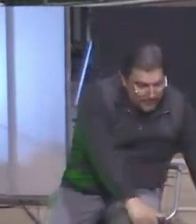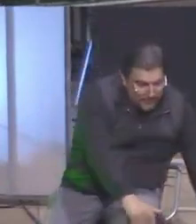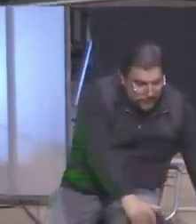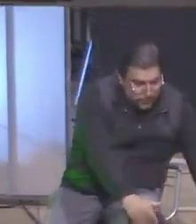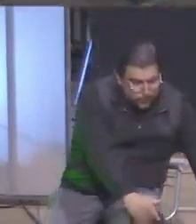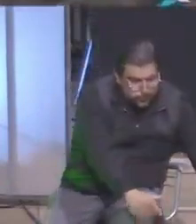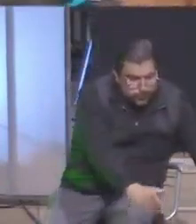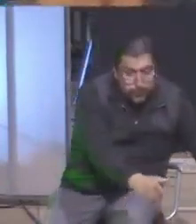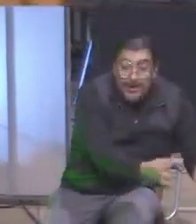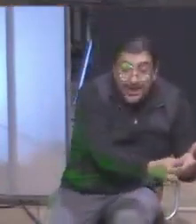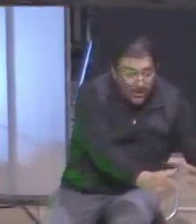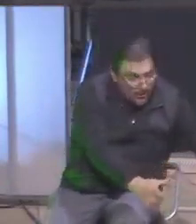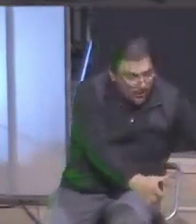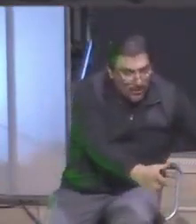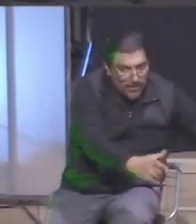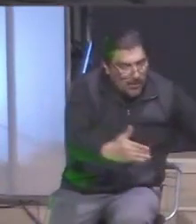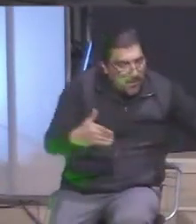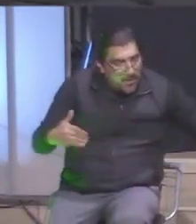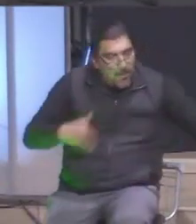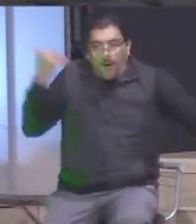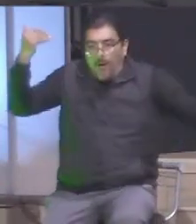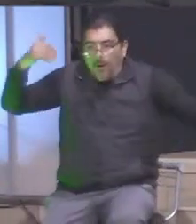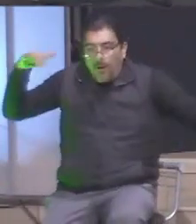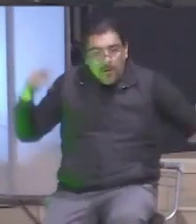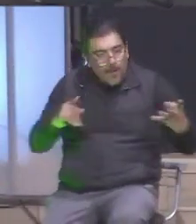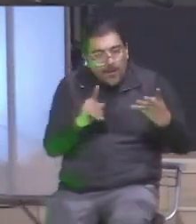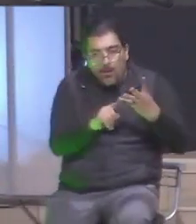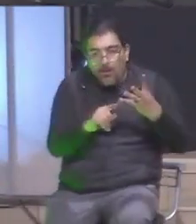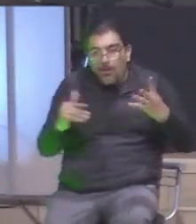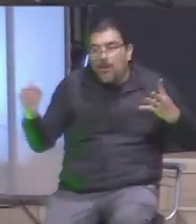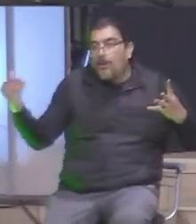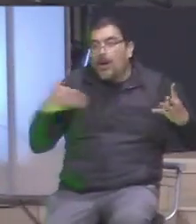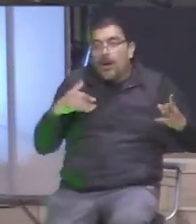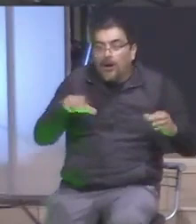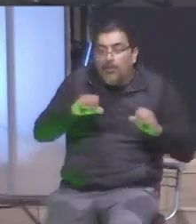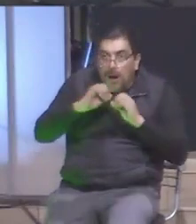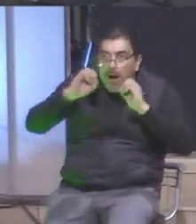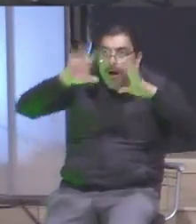el hierro diga conmigo milagro a ver ponga cara de